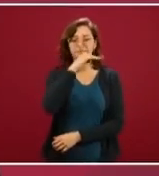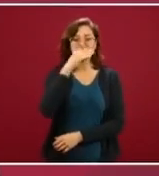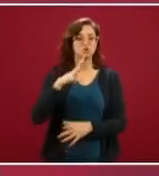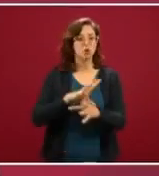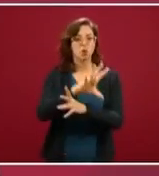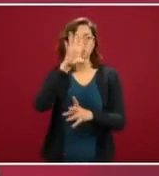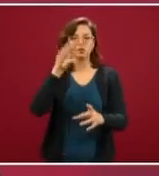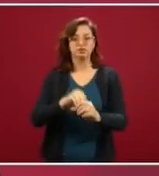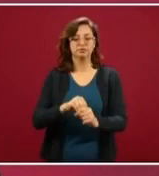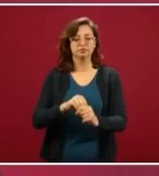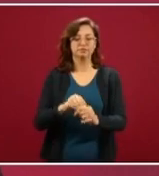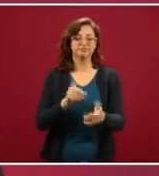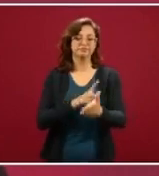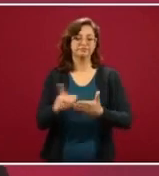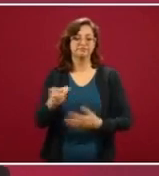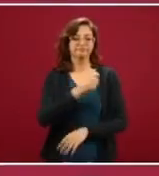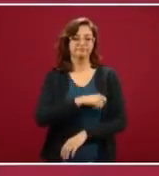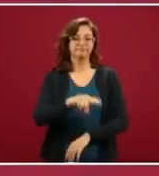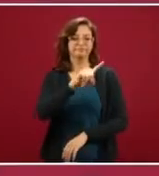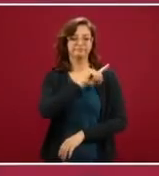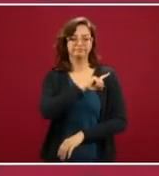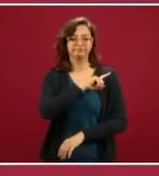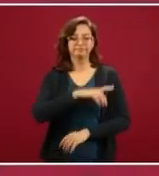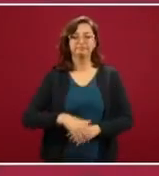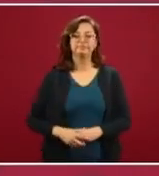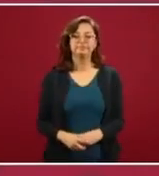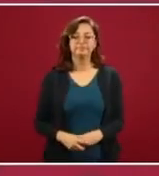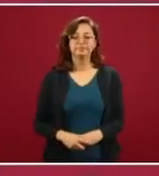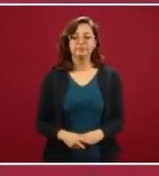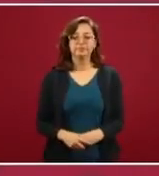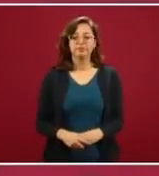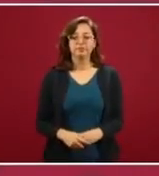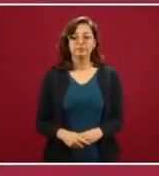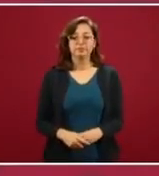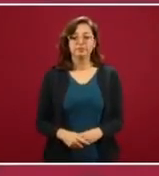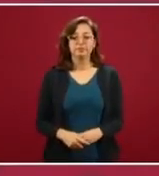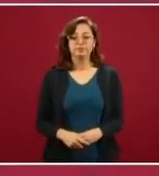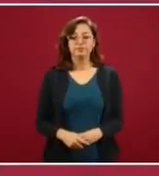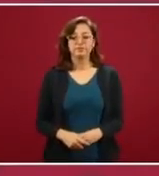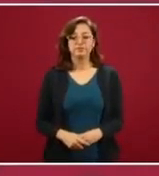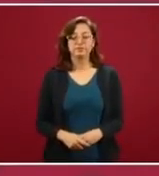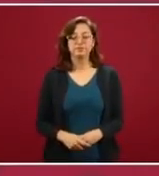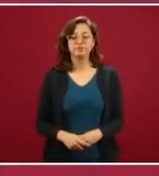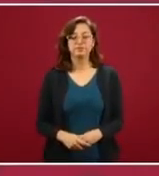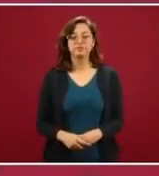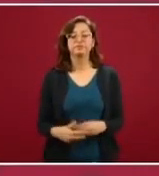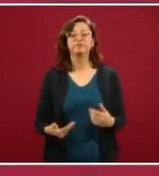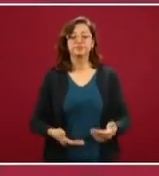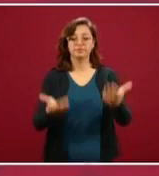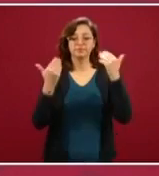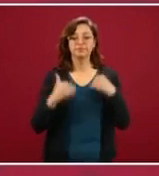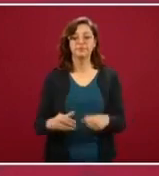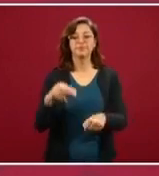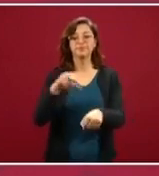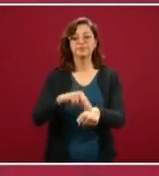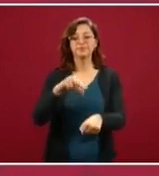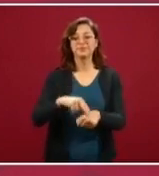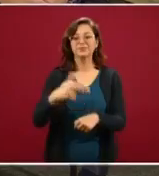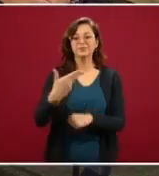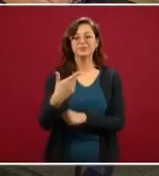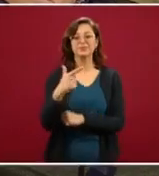salud para el pueblo. Entonces vamos a que el doctor